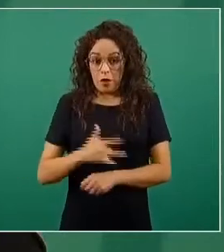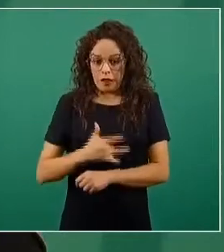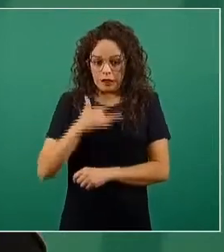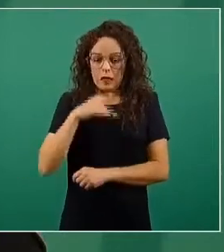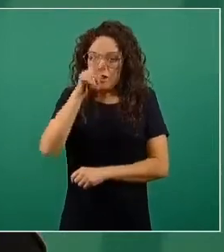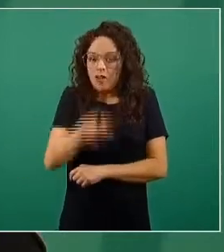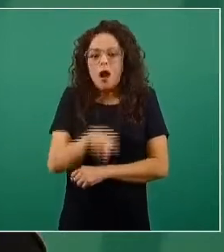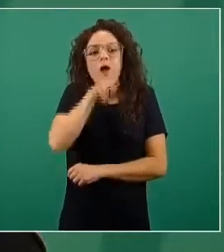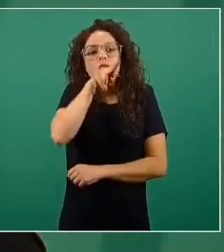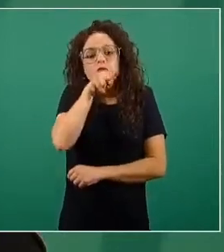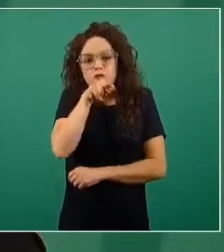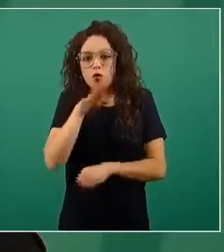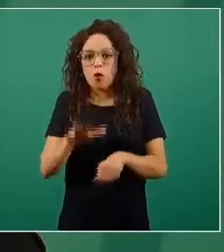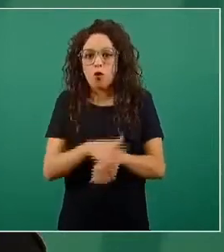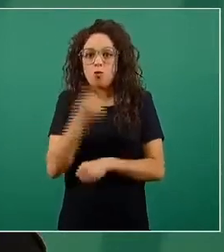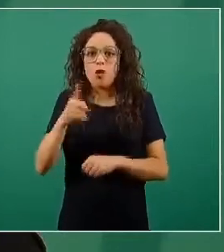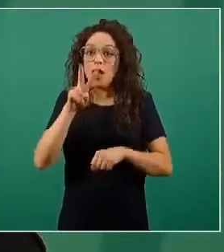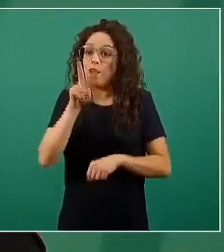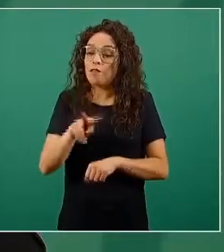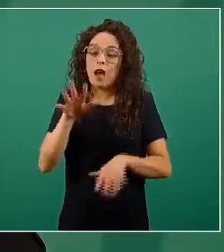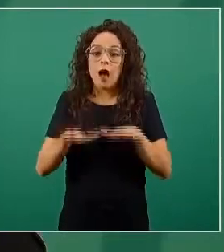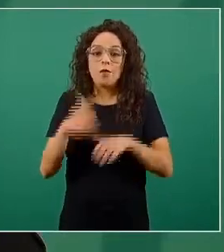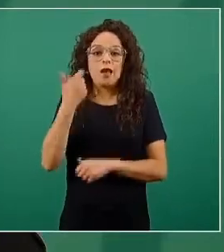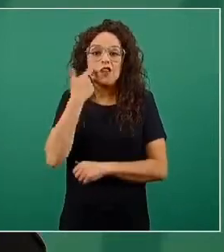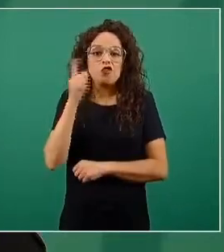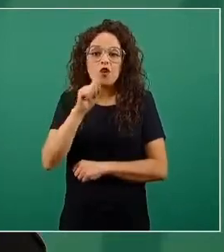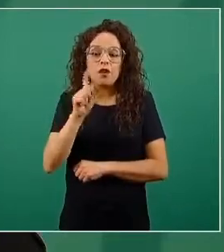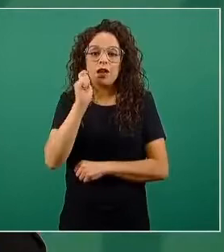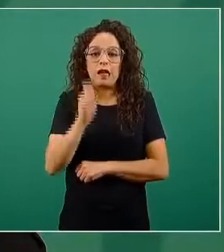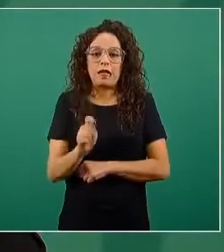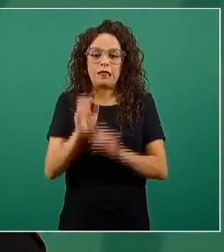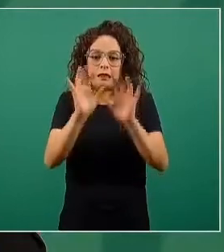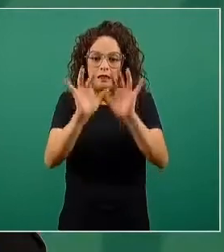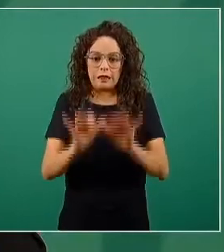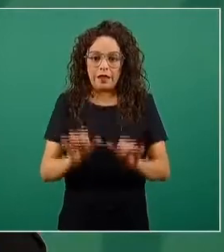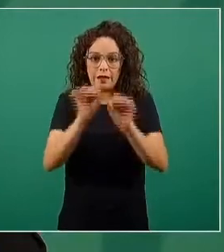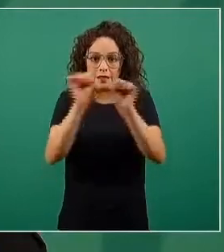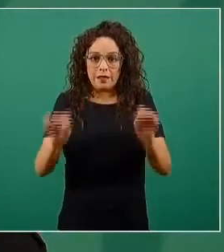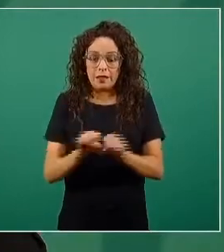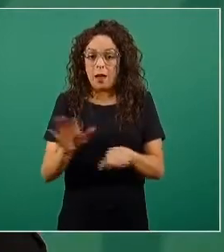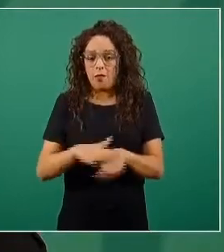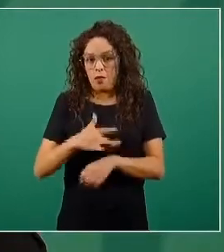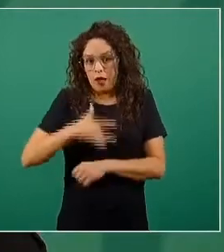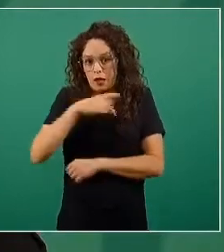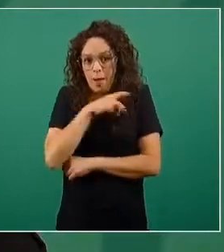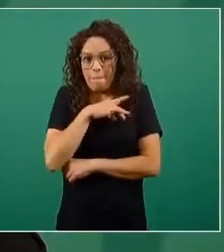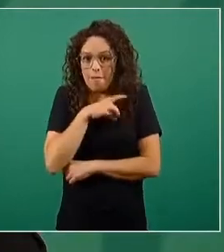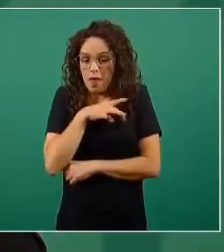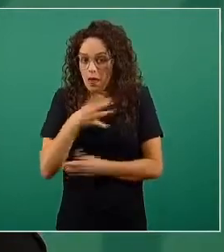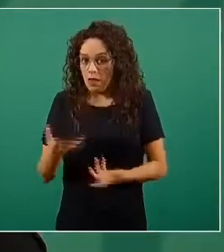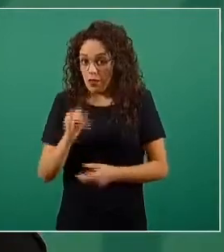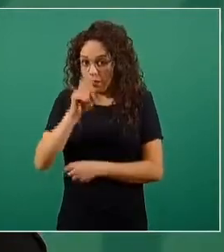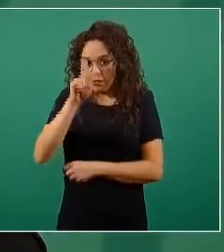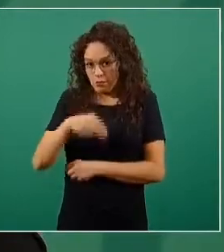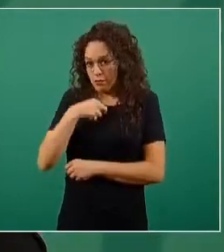y que inclusive ni siquiera quieren acceder a la plataforma a registrarse porque tienen miedo, y lo voy a decir así tal vez